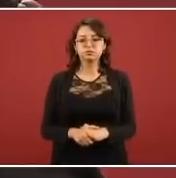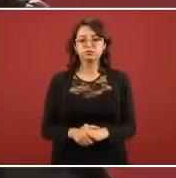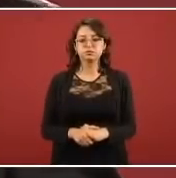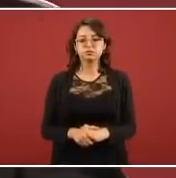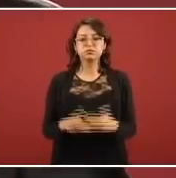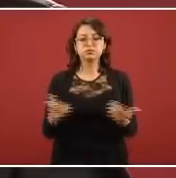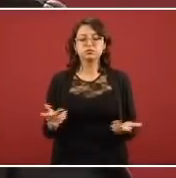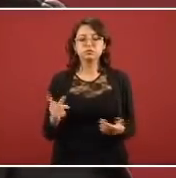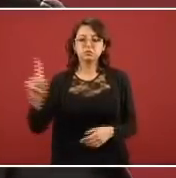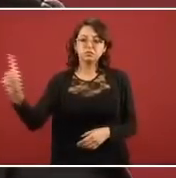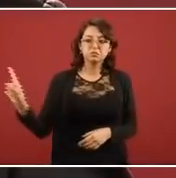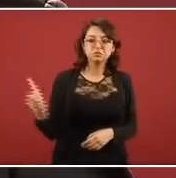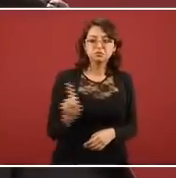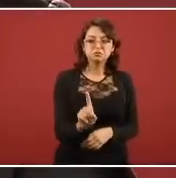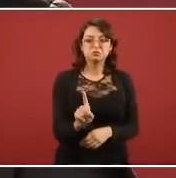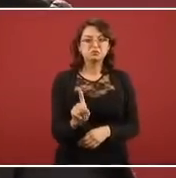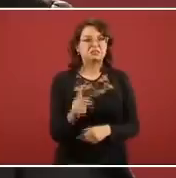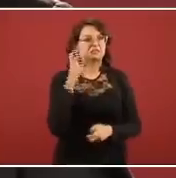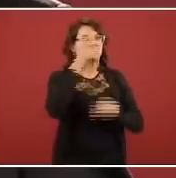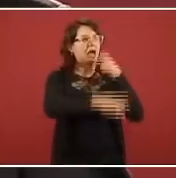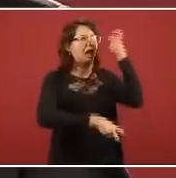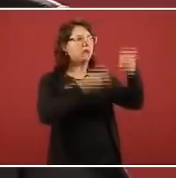lo insultan,